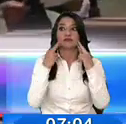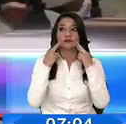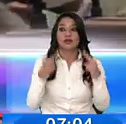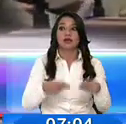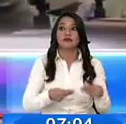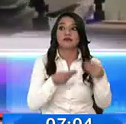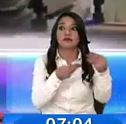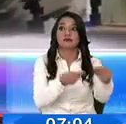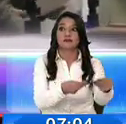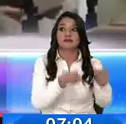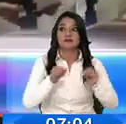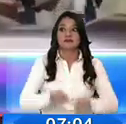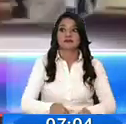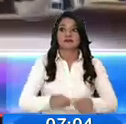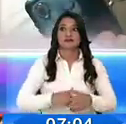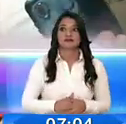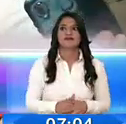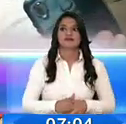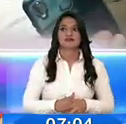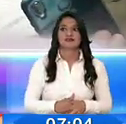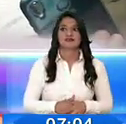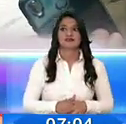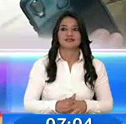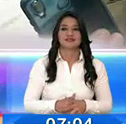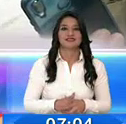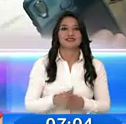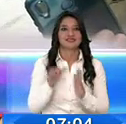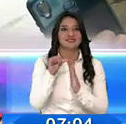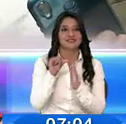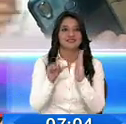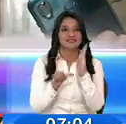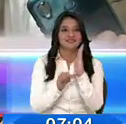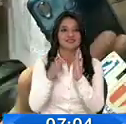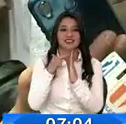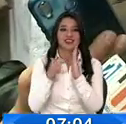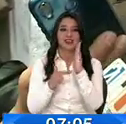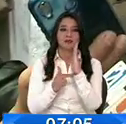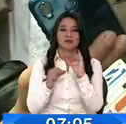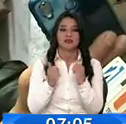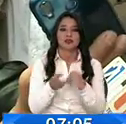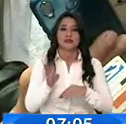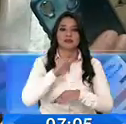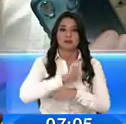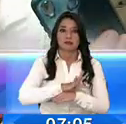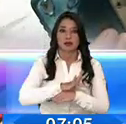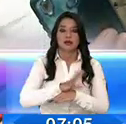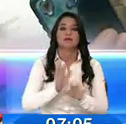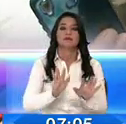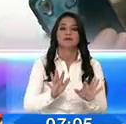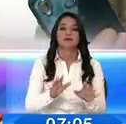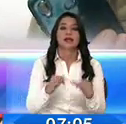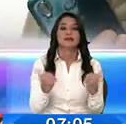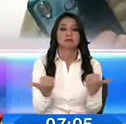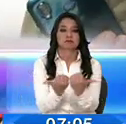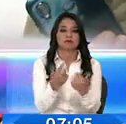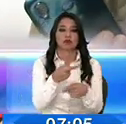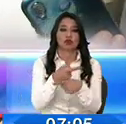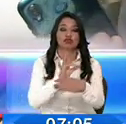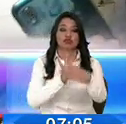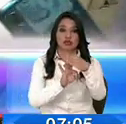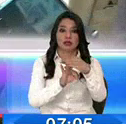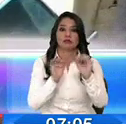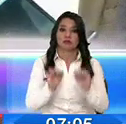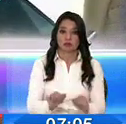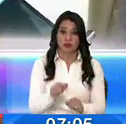líder indígena leonidas iza no hay un solo artículo del reglamento de la asamblea en pleno del consejo de participación ciudadana que le